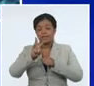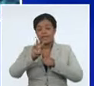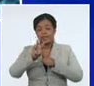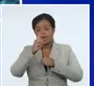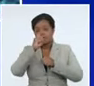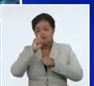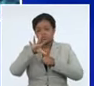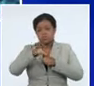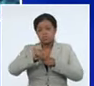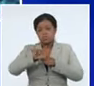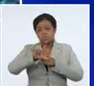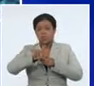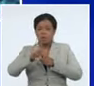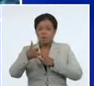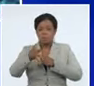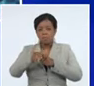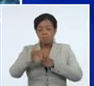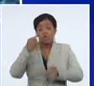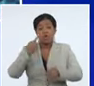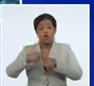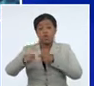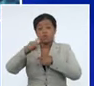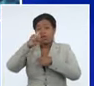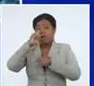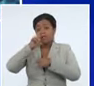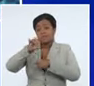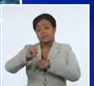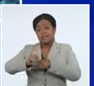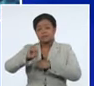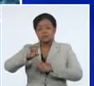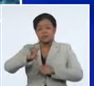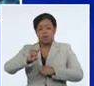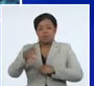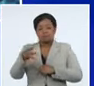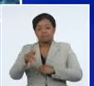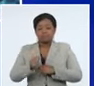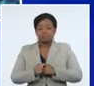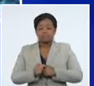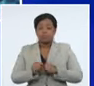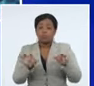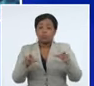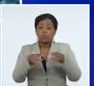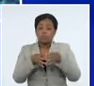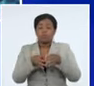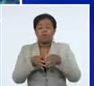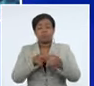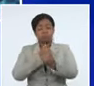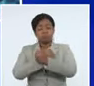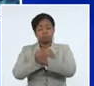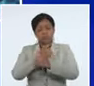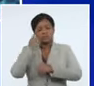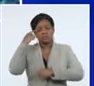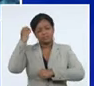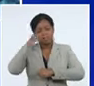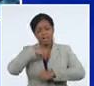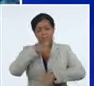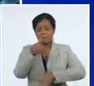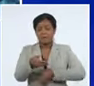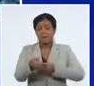años, 1 entre 60 y 69, y los grupos de mucho más riesgo por la evolución